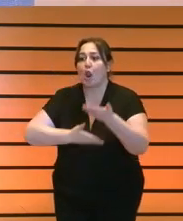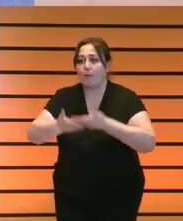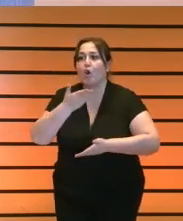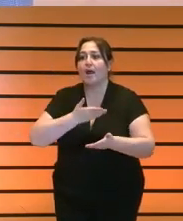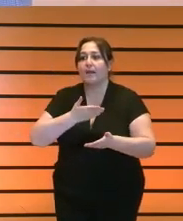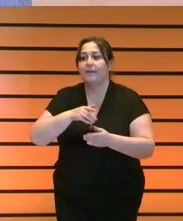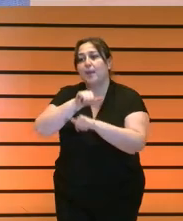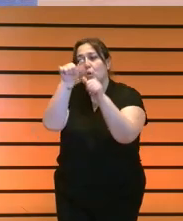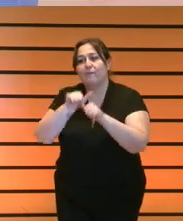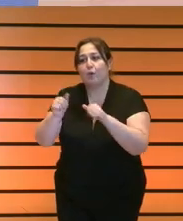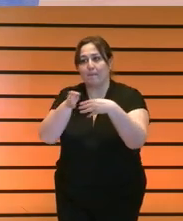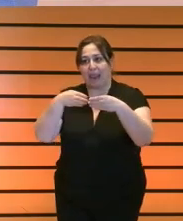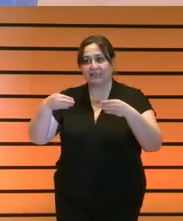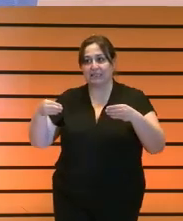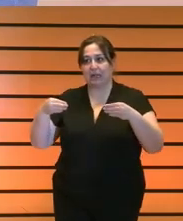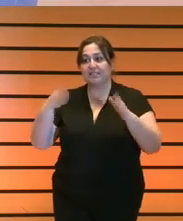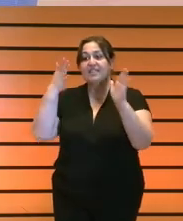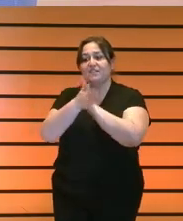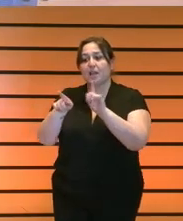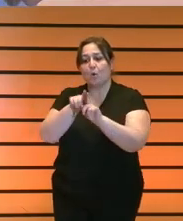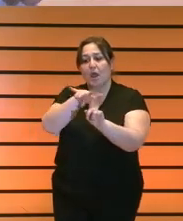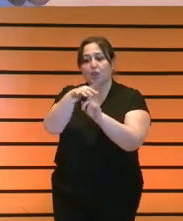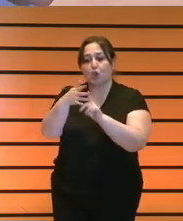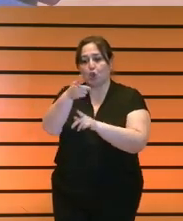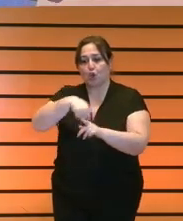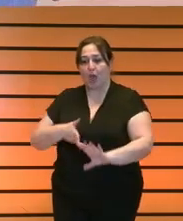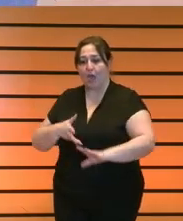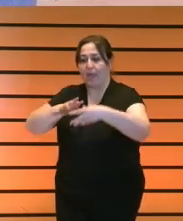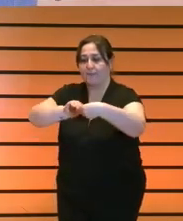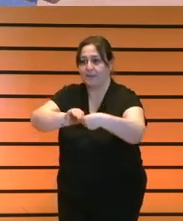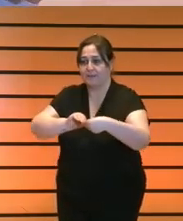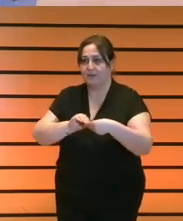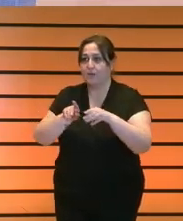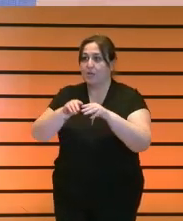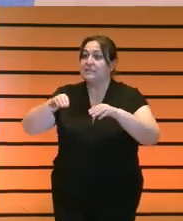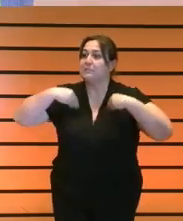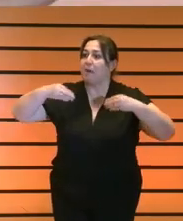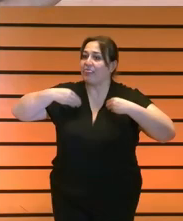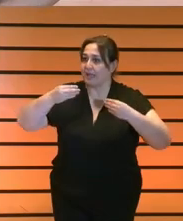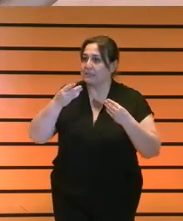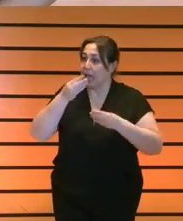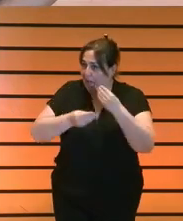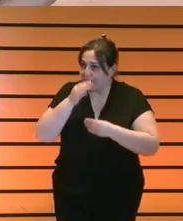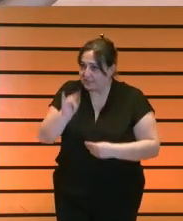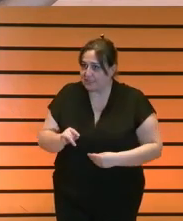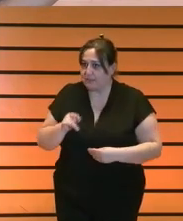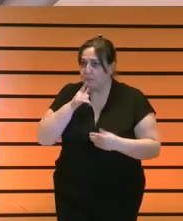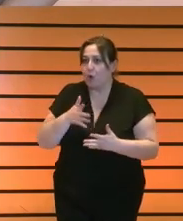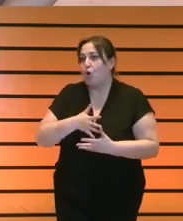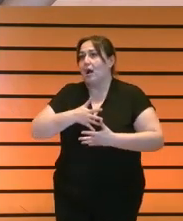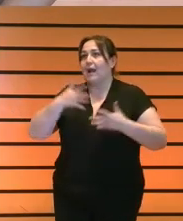plástica, adaptándose a lo que tiene por delante. Cosa que los chimpancés hacen, pero no pueden hacer a gran